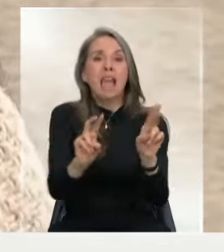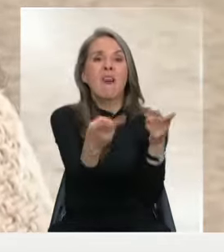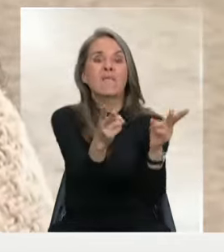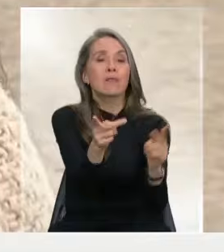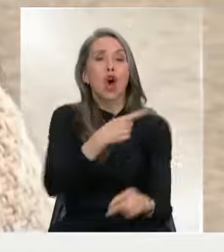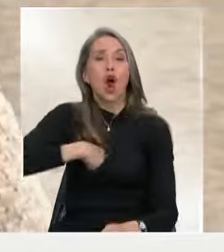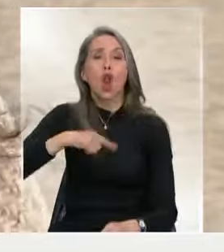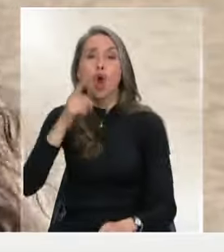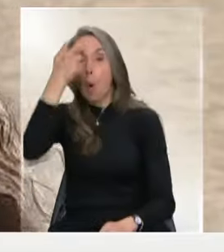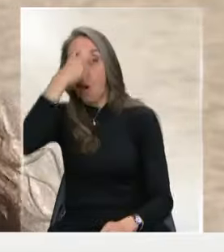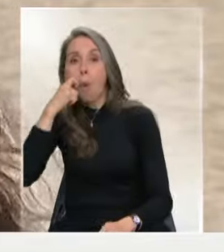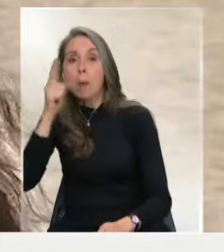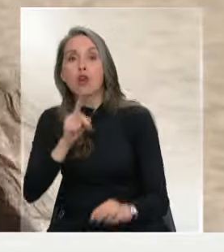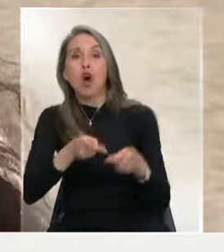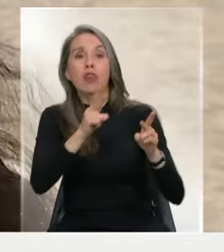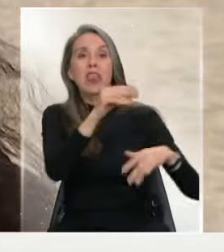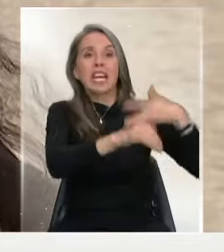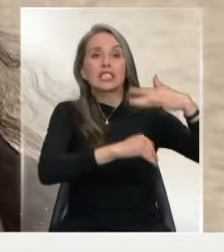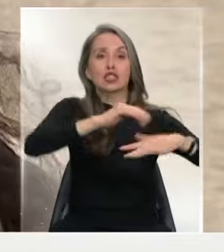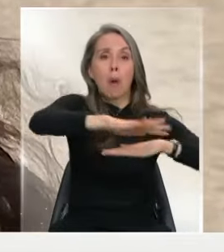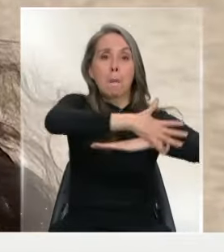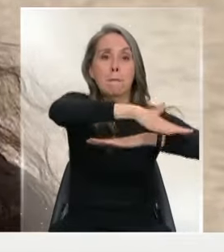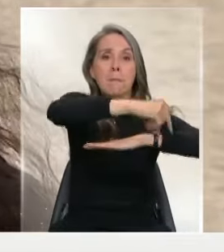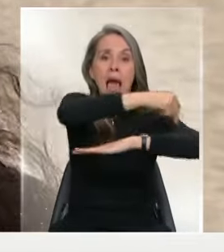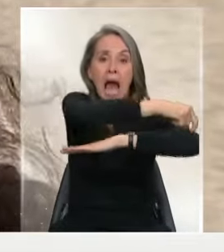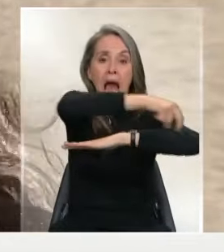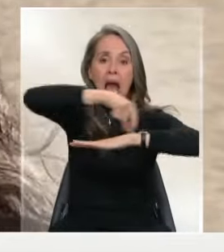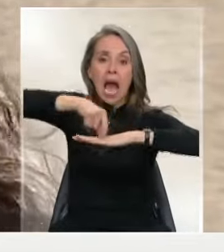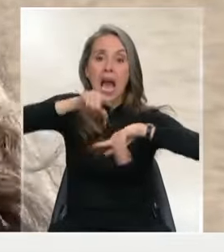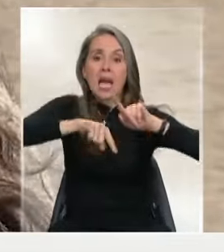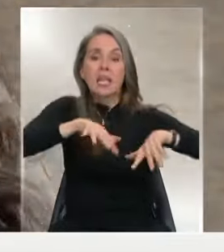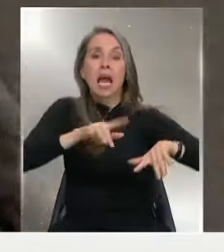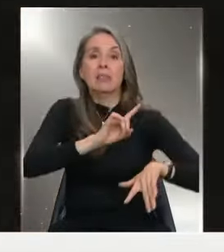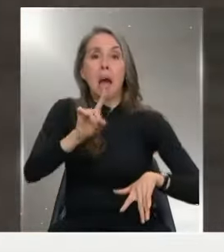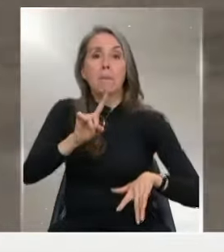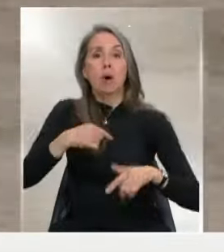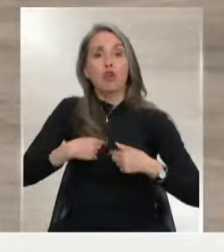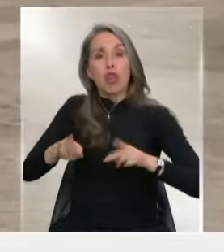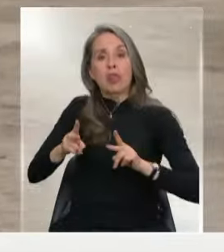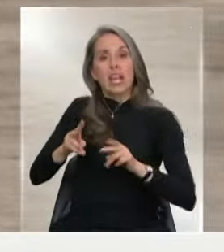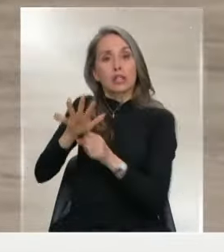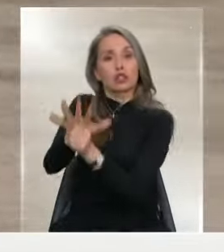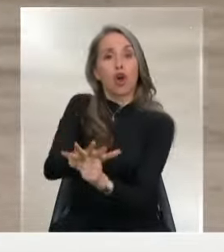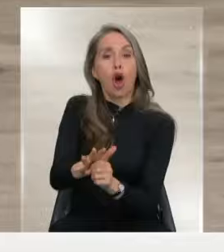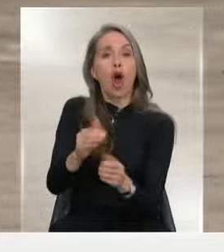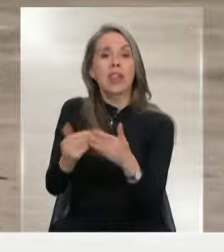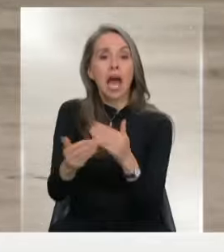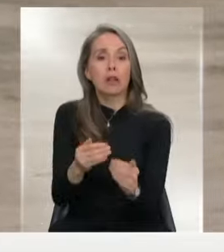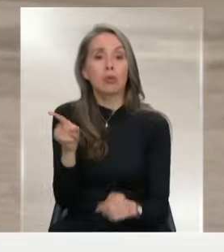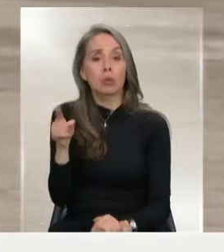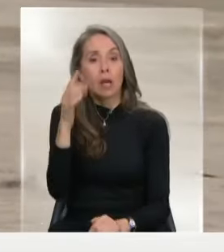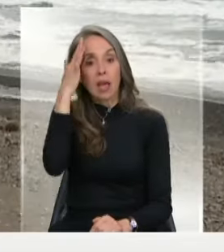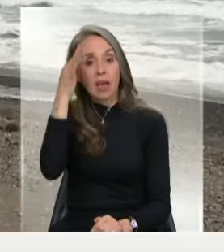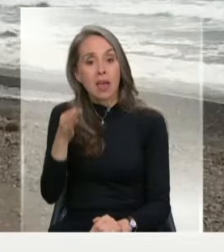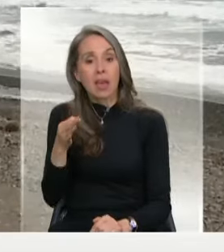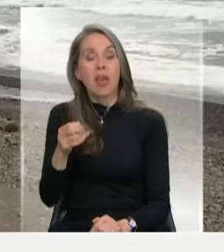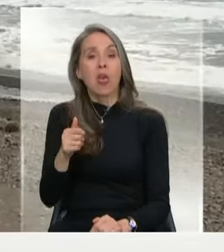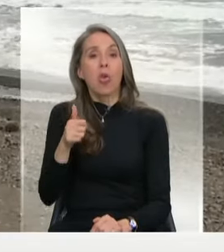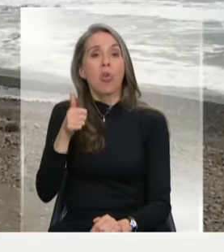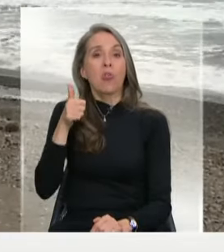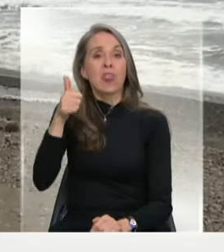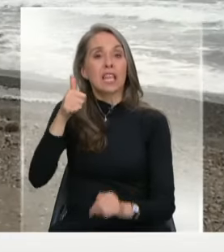ningún derecho sobre la playa ni sobre ningún, sobre la naturaleza en general. La primera medida la tomó Directemar, que envió